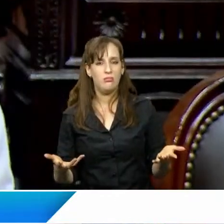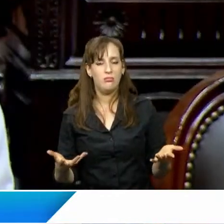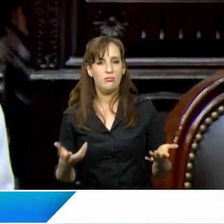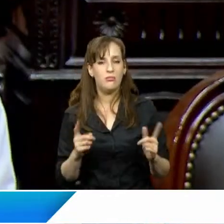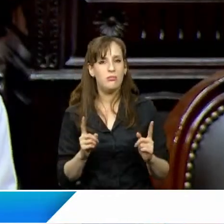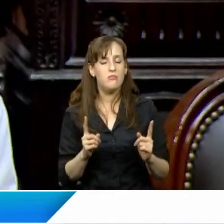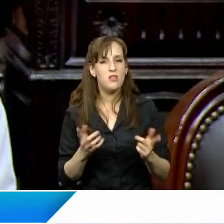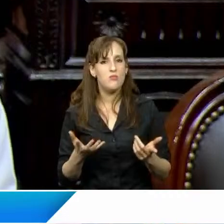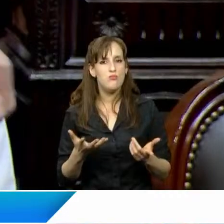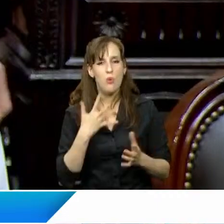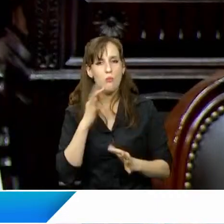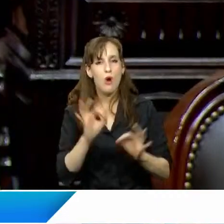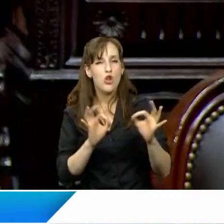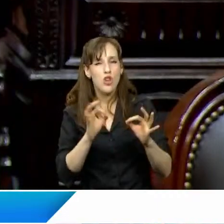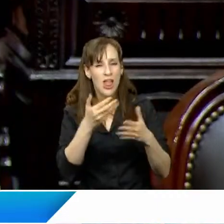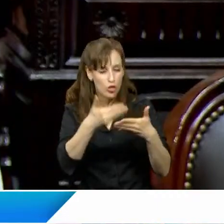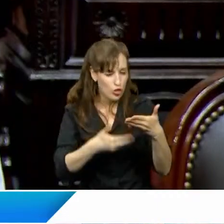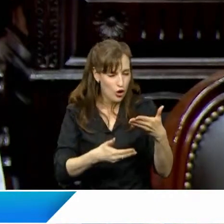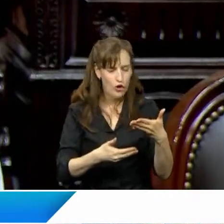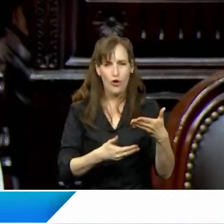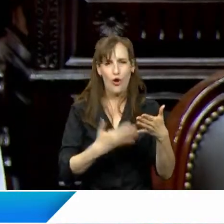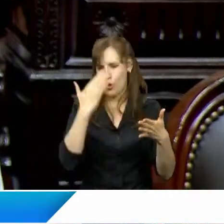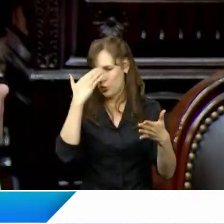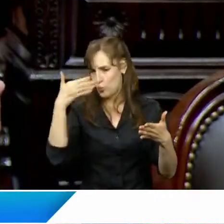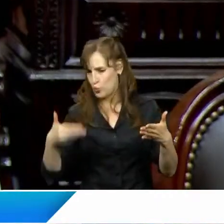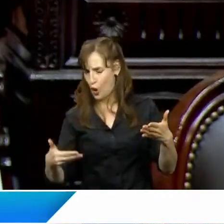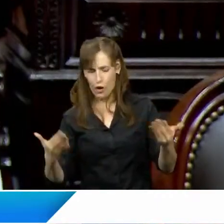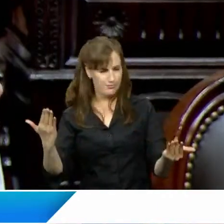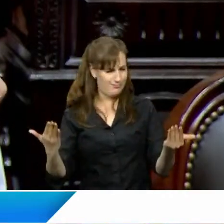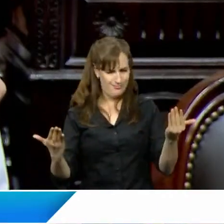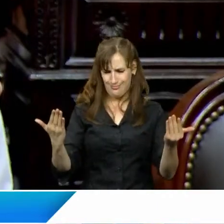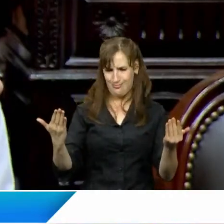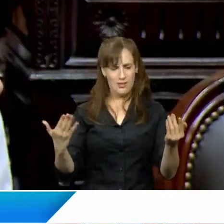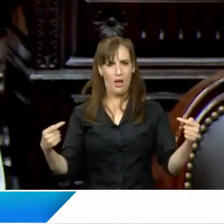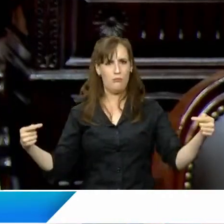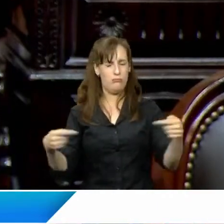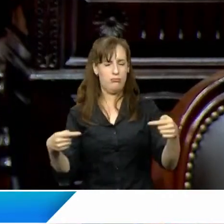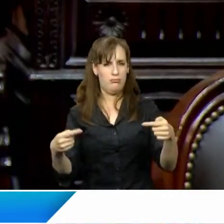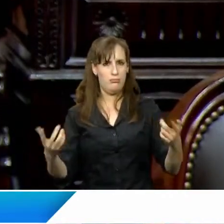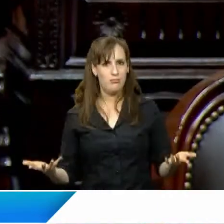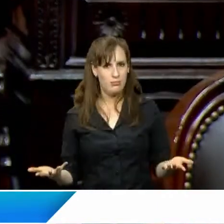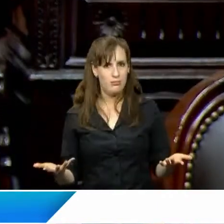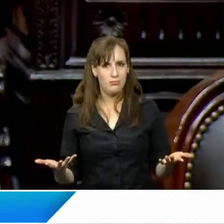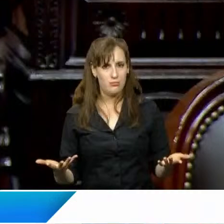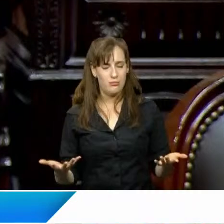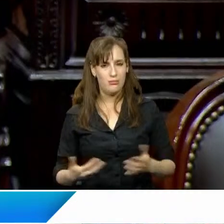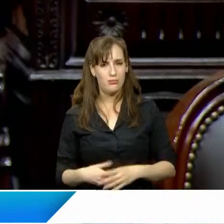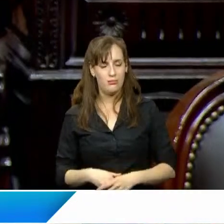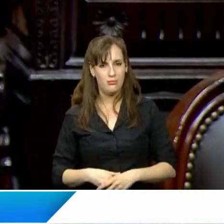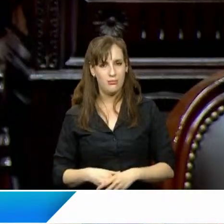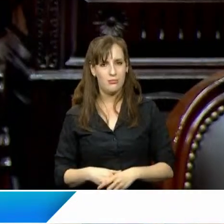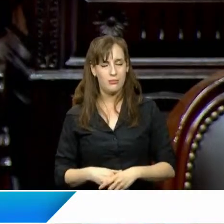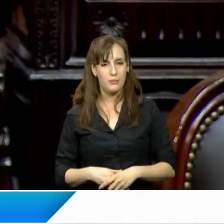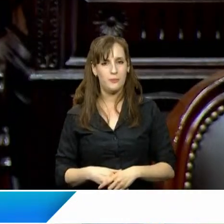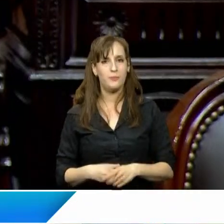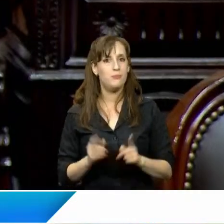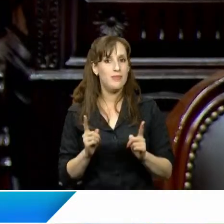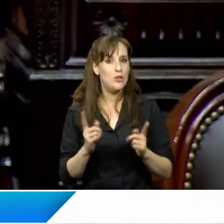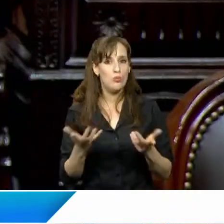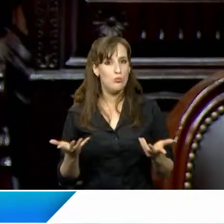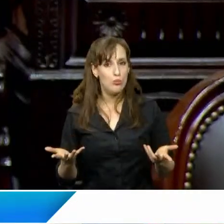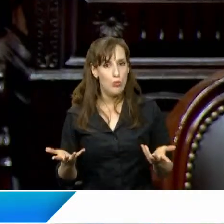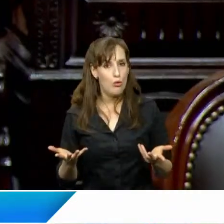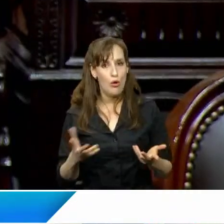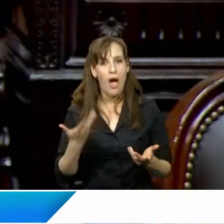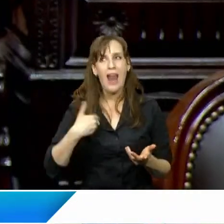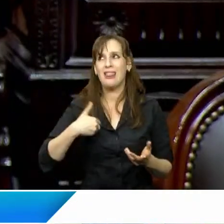resto del proyecto no son compatibles con la Constitución y mucho menos con este bloque convencional del que Argentina, en el caso del Estatuto de Roma, forma